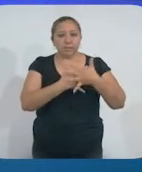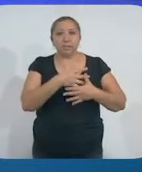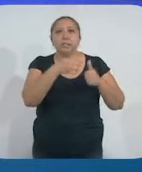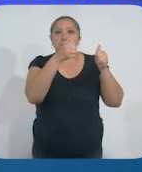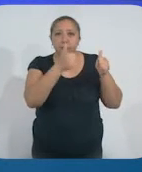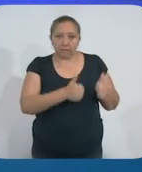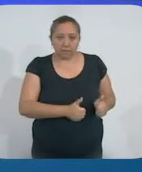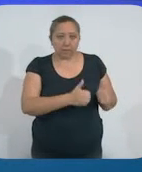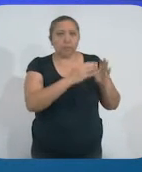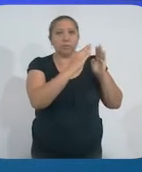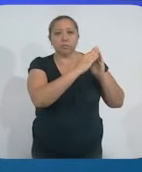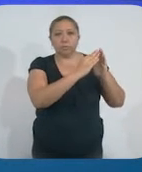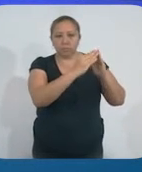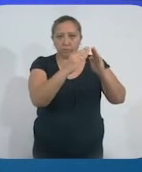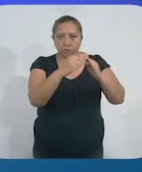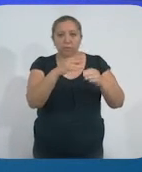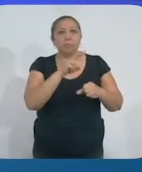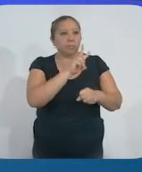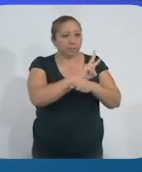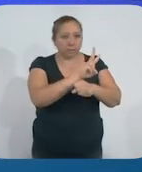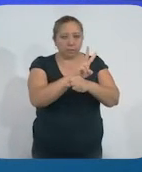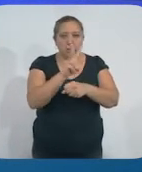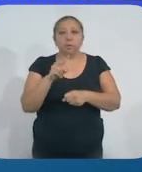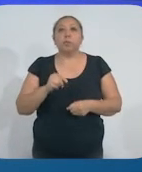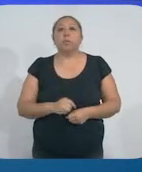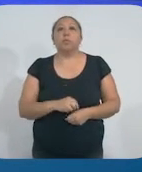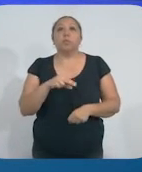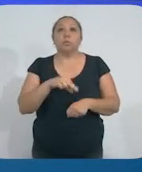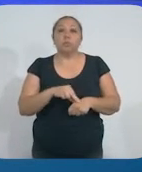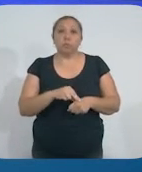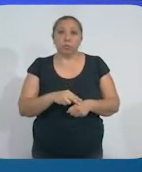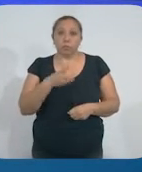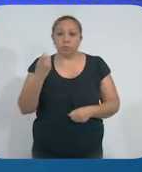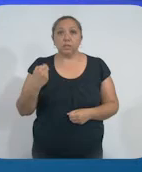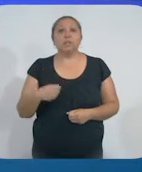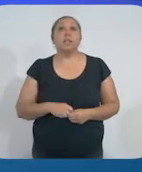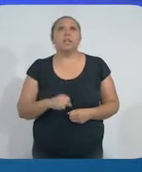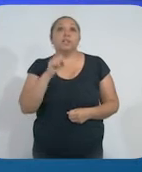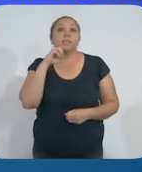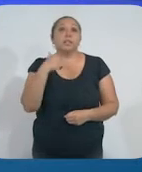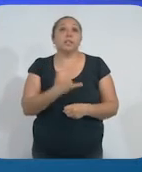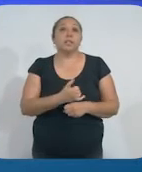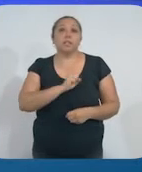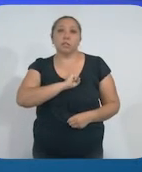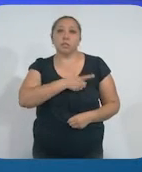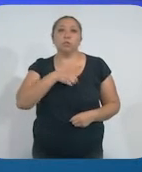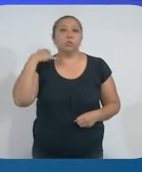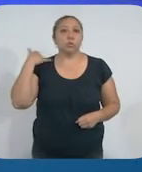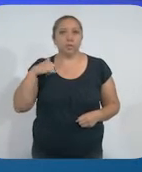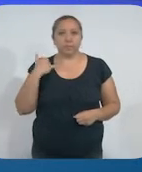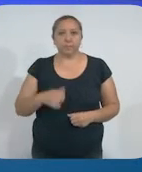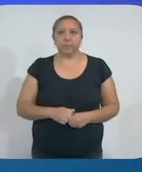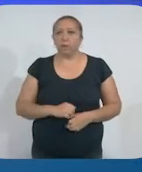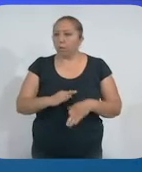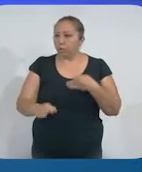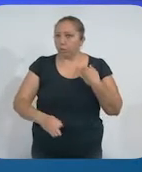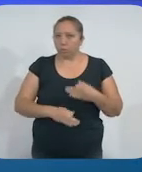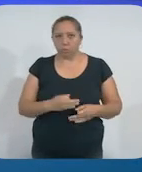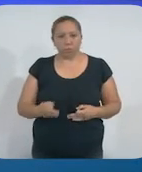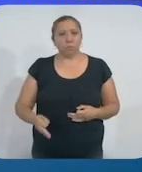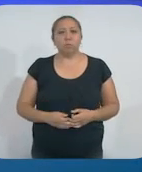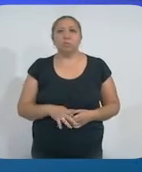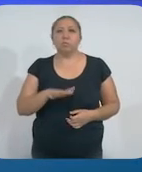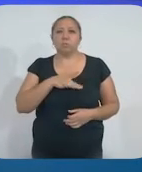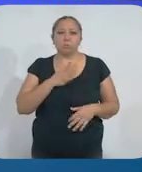estables, aislados en sus hogares, monitoreados constantemente por personal médico de la Secretaría de Salud de Yucatán. Todos estos